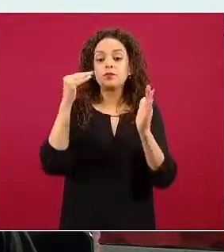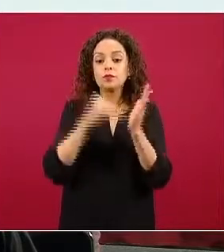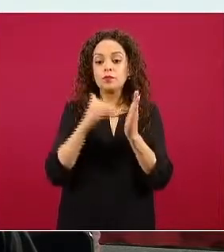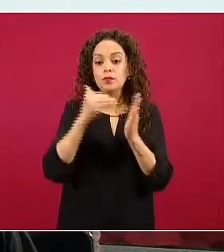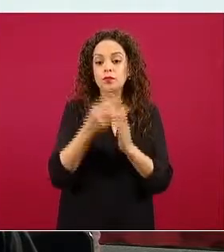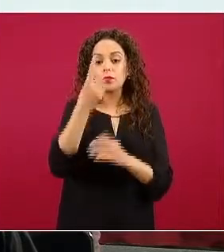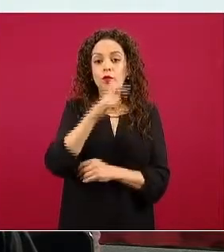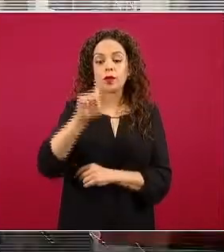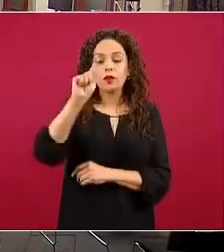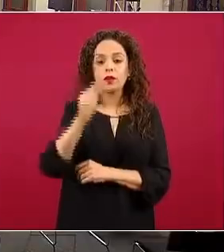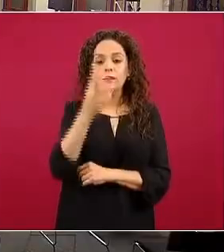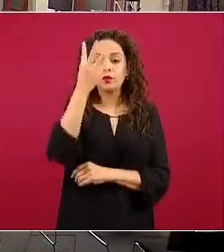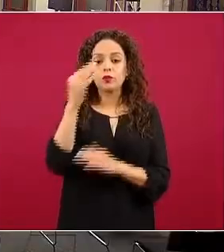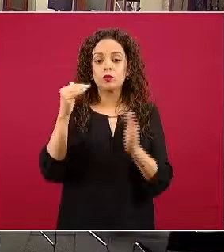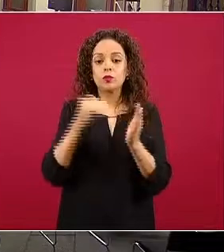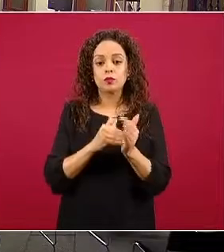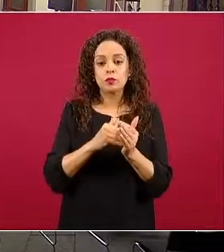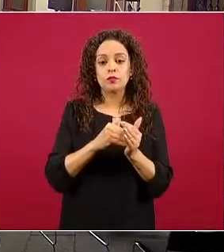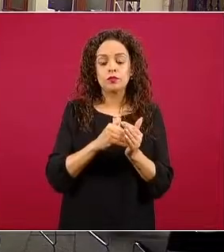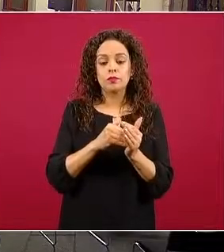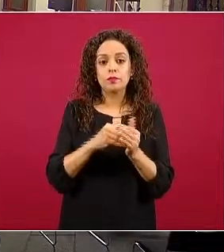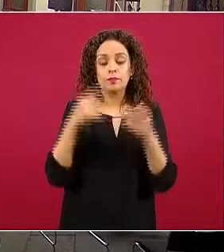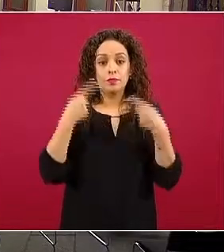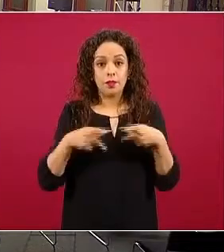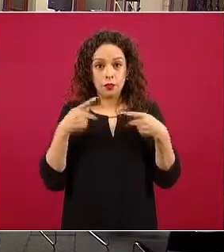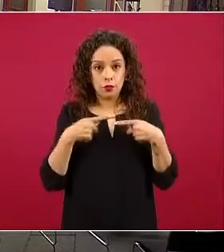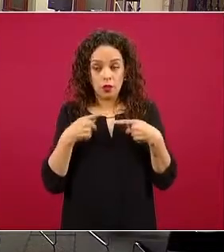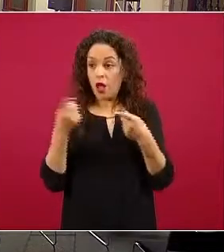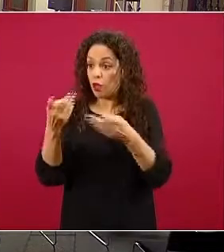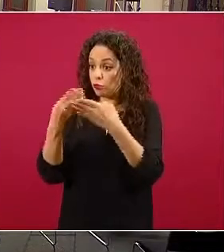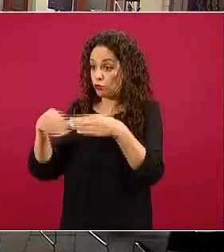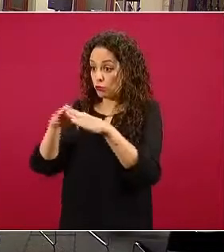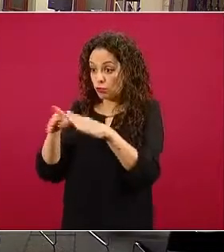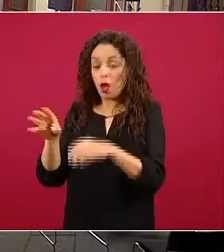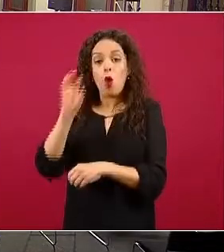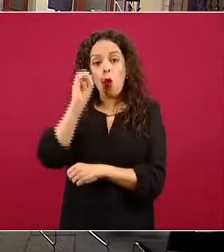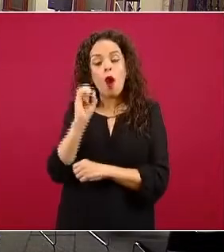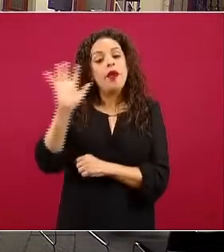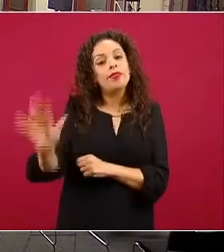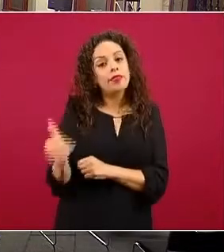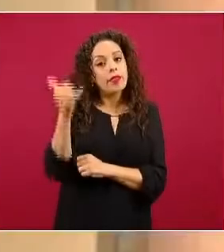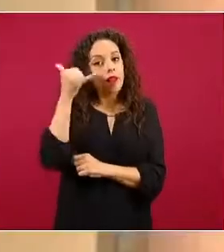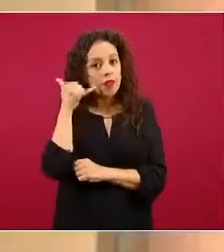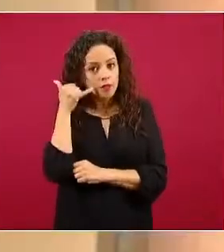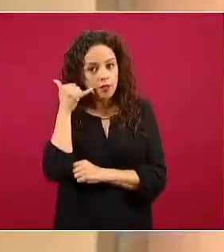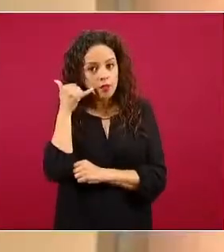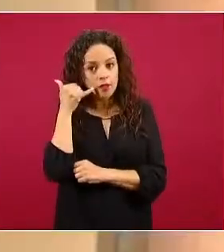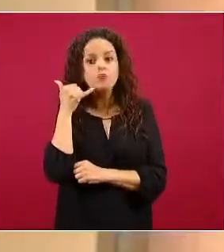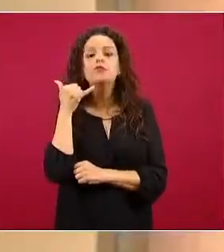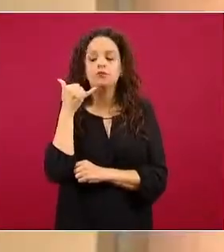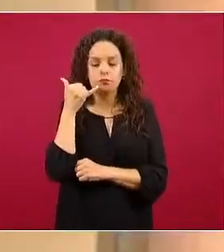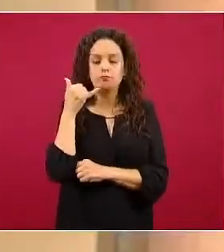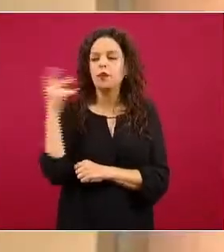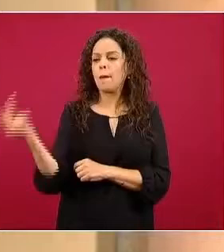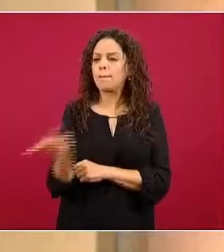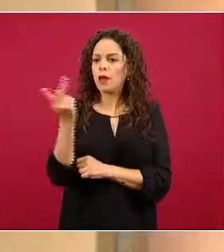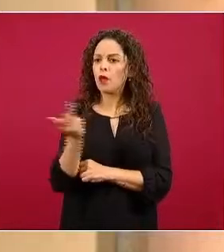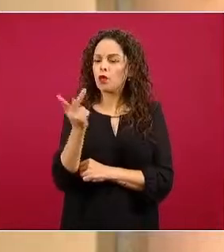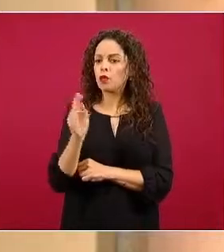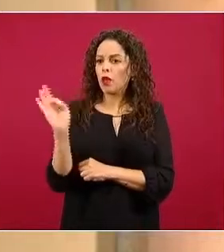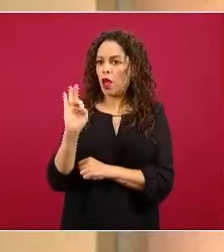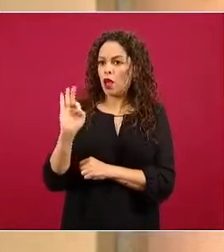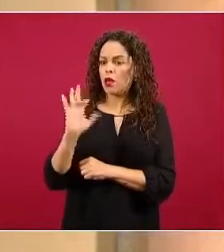4.274.237 personas en sus casas o por teléfono, preguntando si viven con factores de riesgo